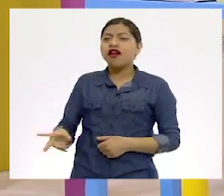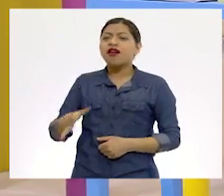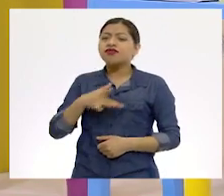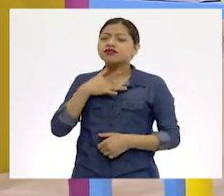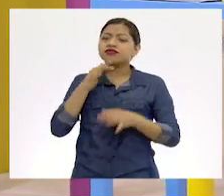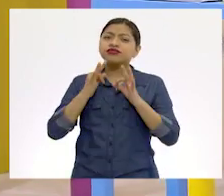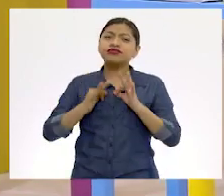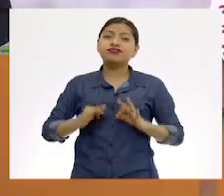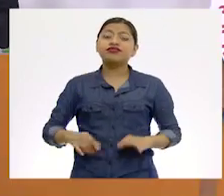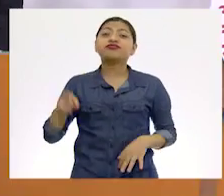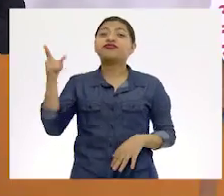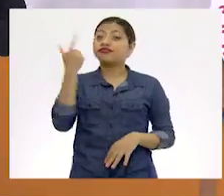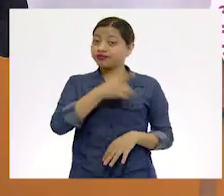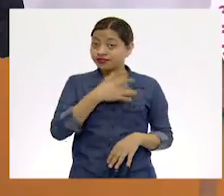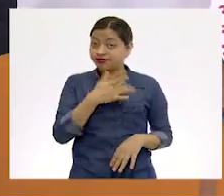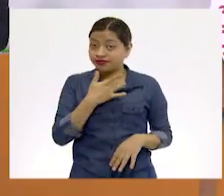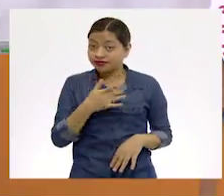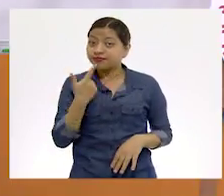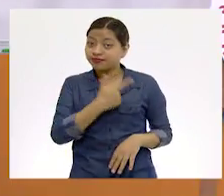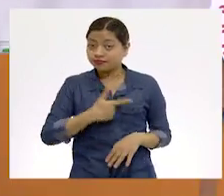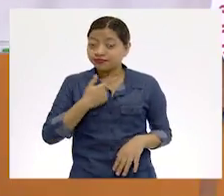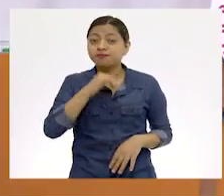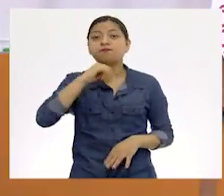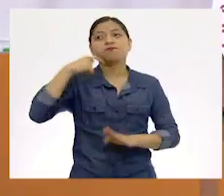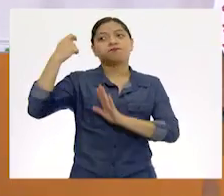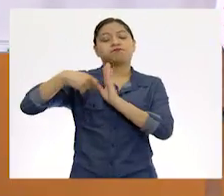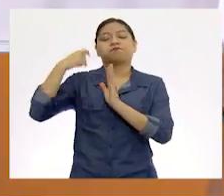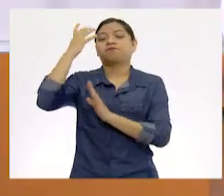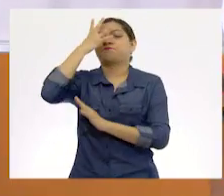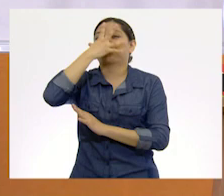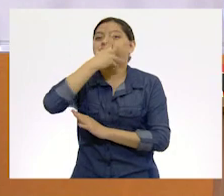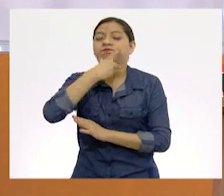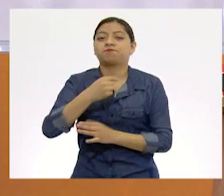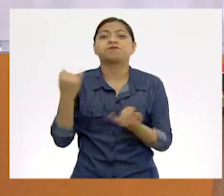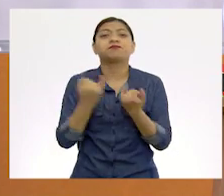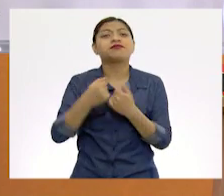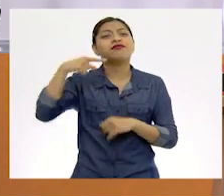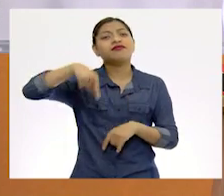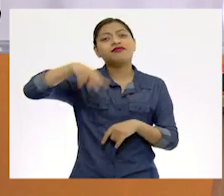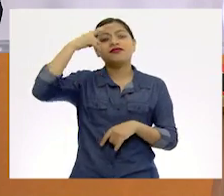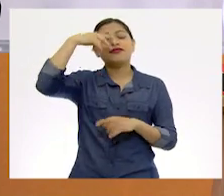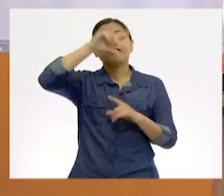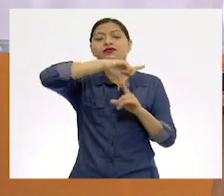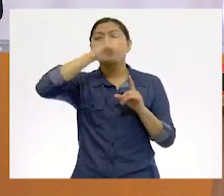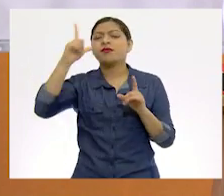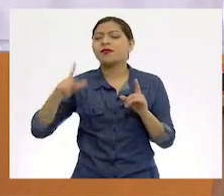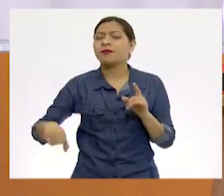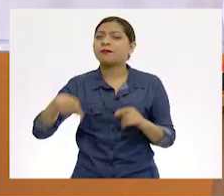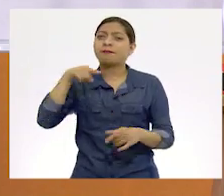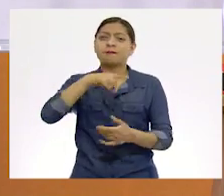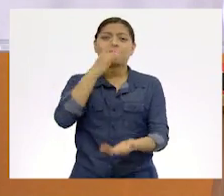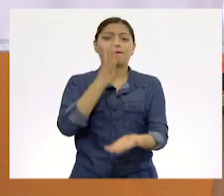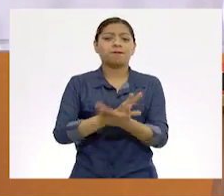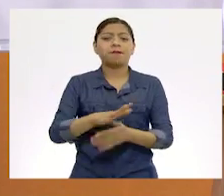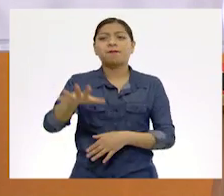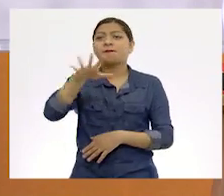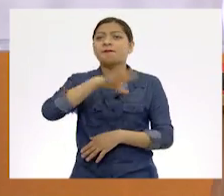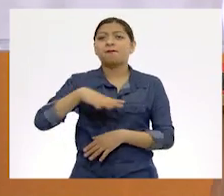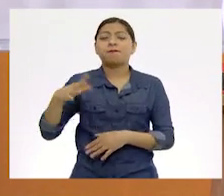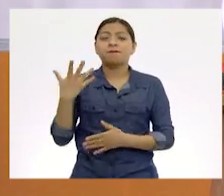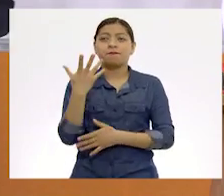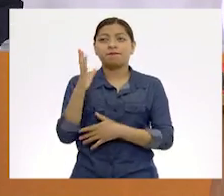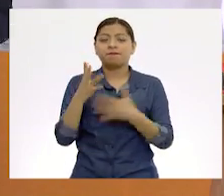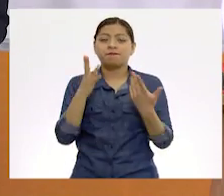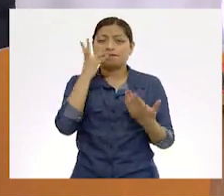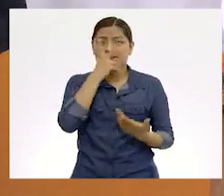nadar. ¿Qué te parece, Eric? Sí, me encantó este video. Qué bonitos paisajes además tiene nuestro país. Es un país único y es muy hermoso, por eso tenemos que